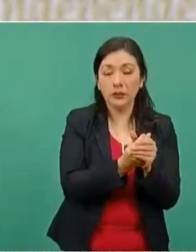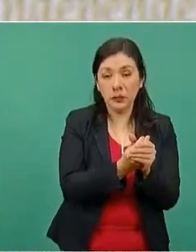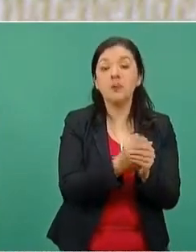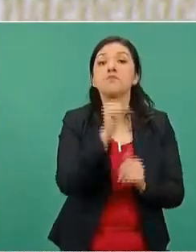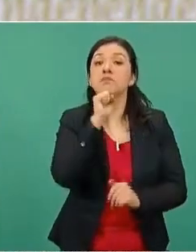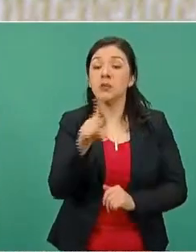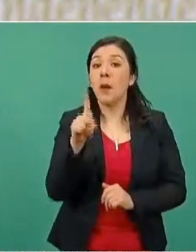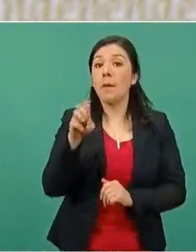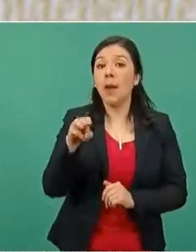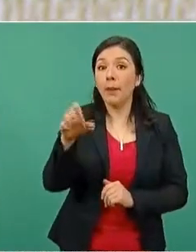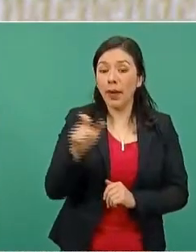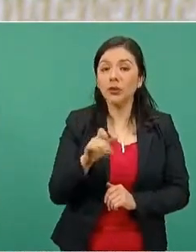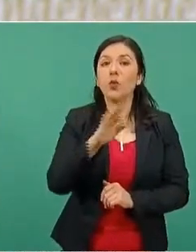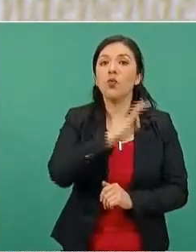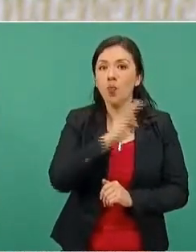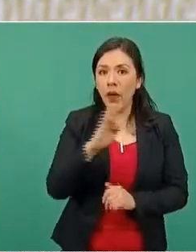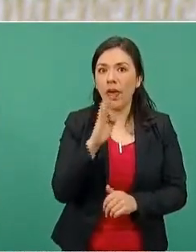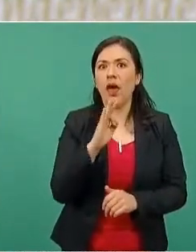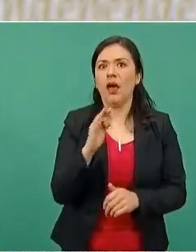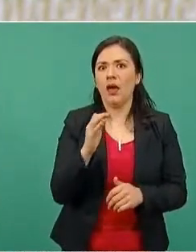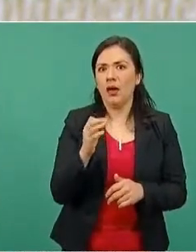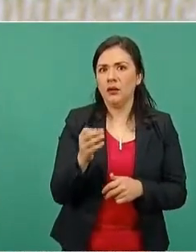Pemex va a orientar